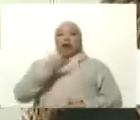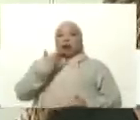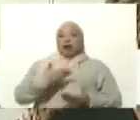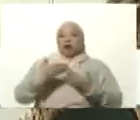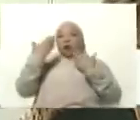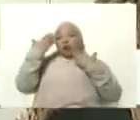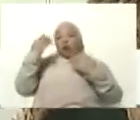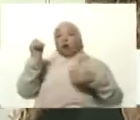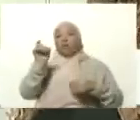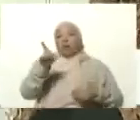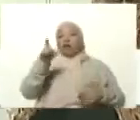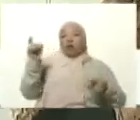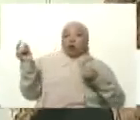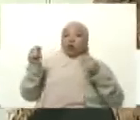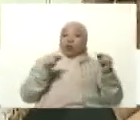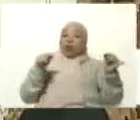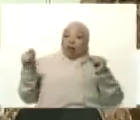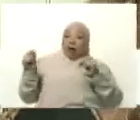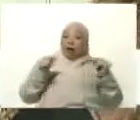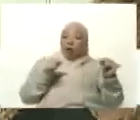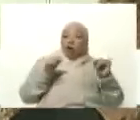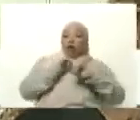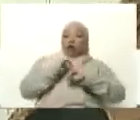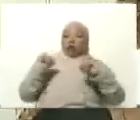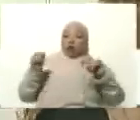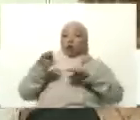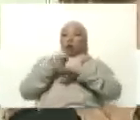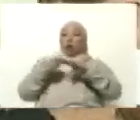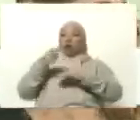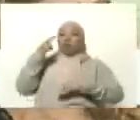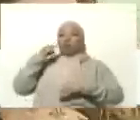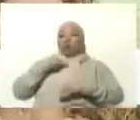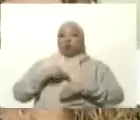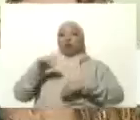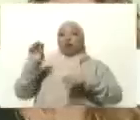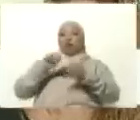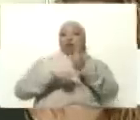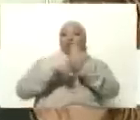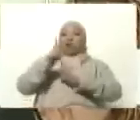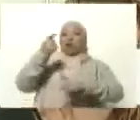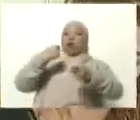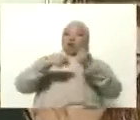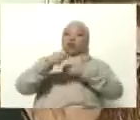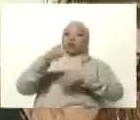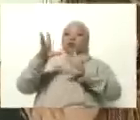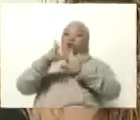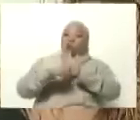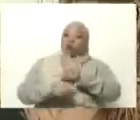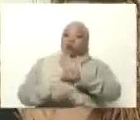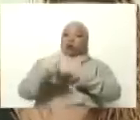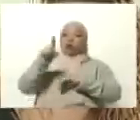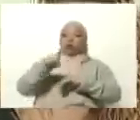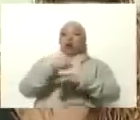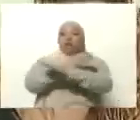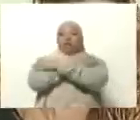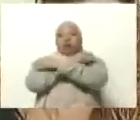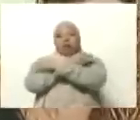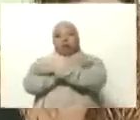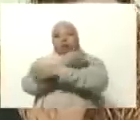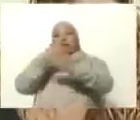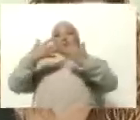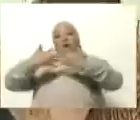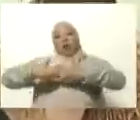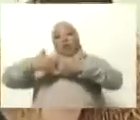Saluda el diálogo entre el gobierno bolivariano y la oposición para recuperar los recursos robados. Además, felicita a